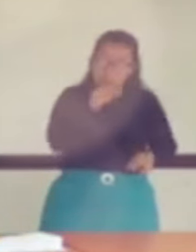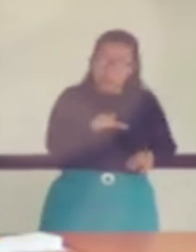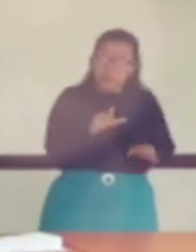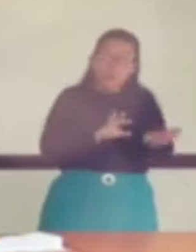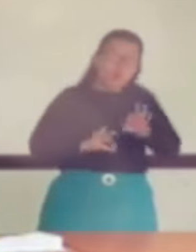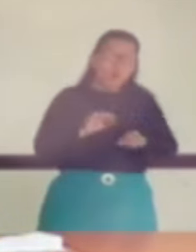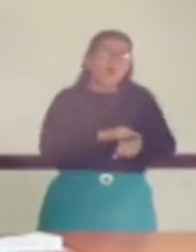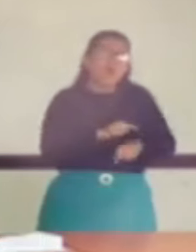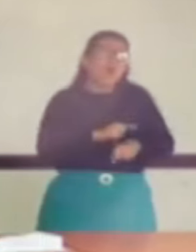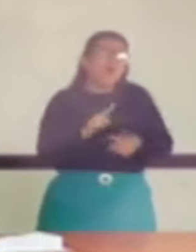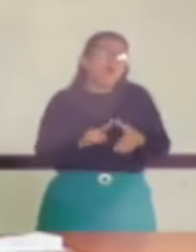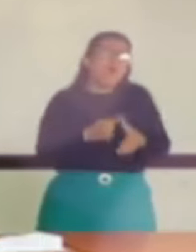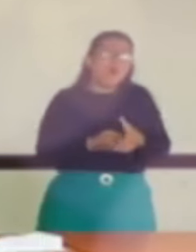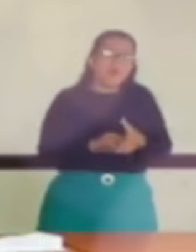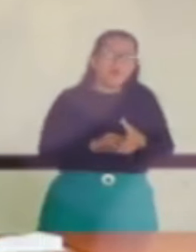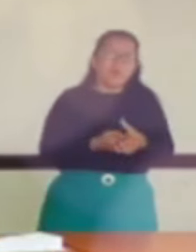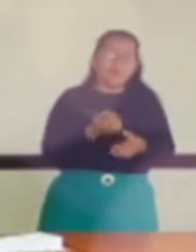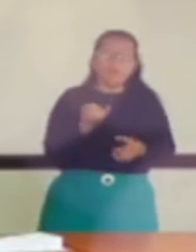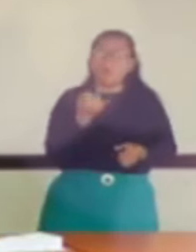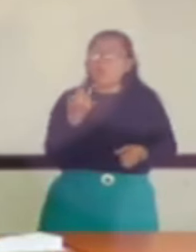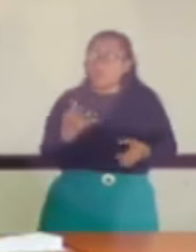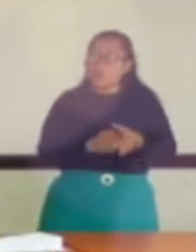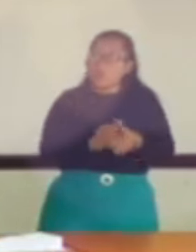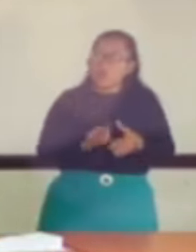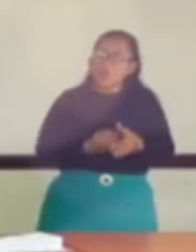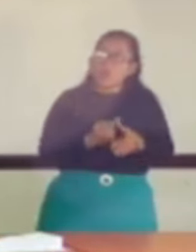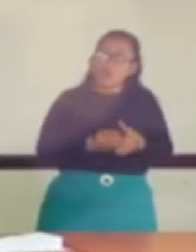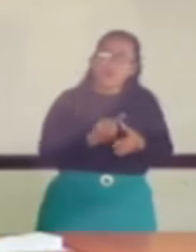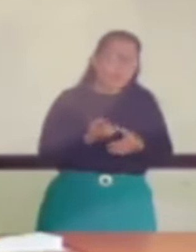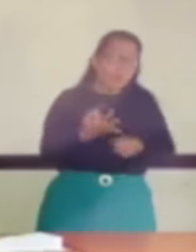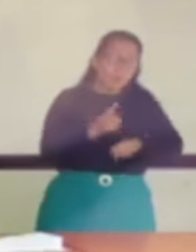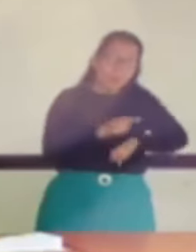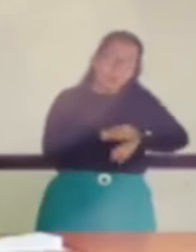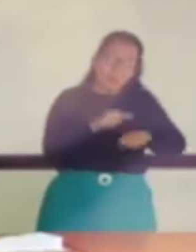¿En qué tiempo y cuánto tiempo permaneció la investigación?